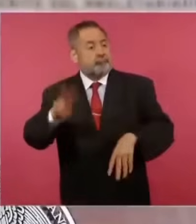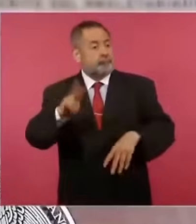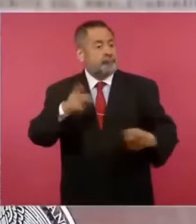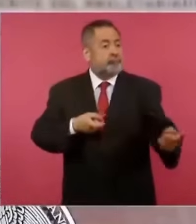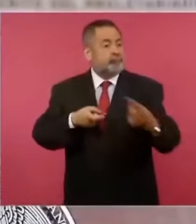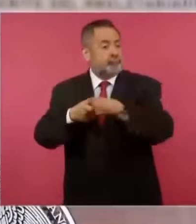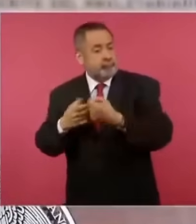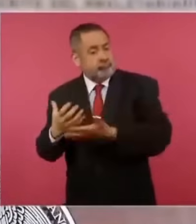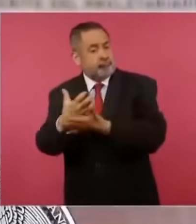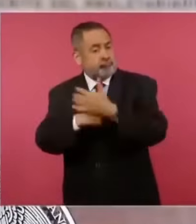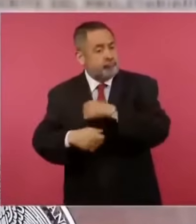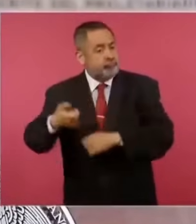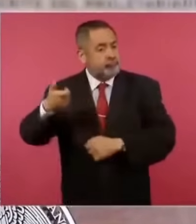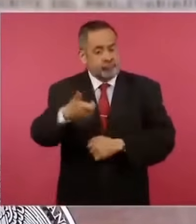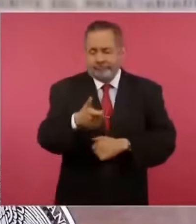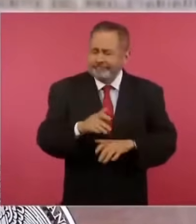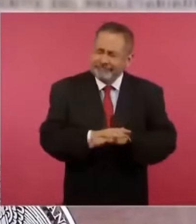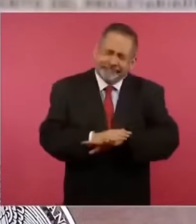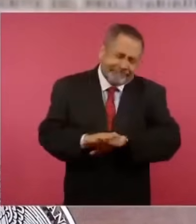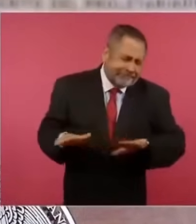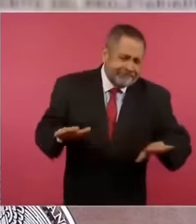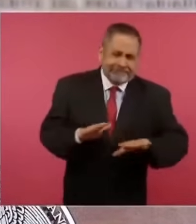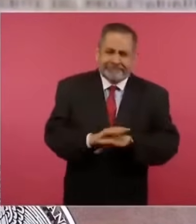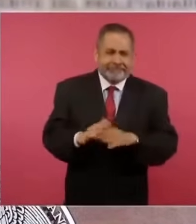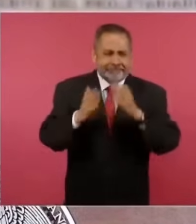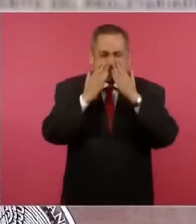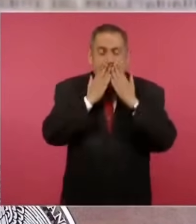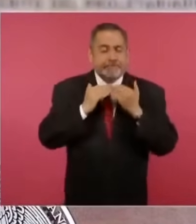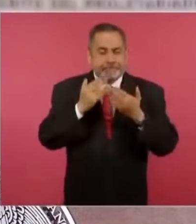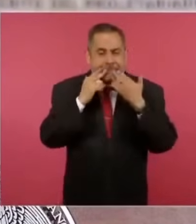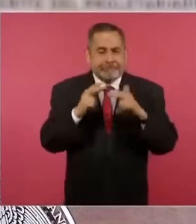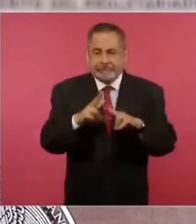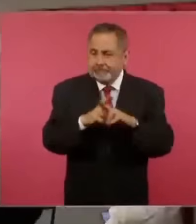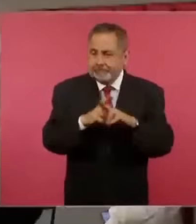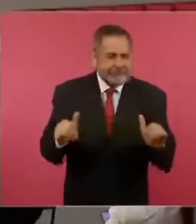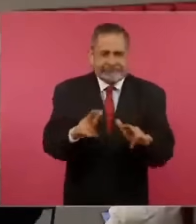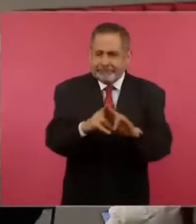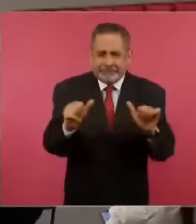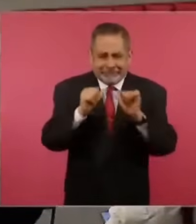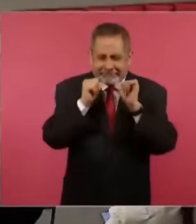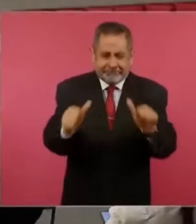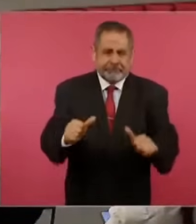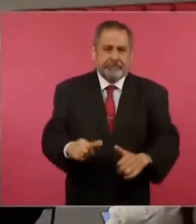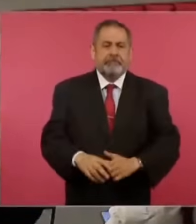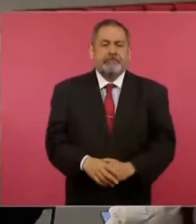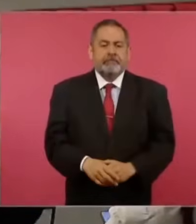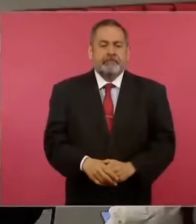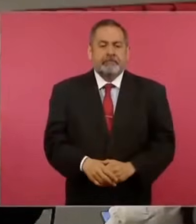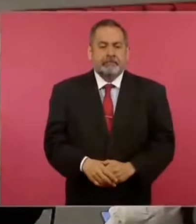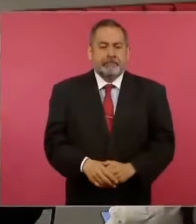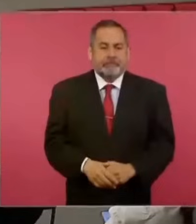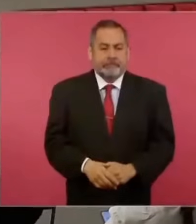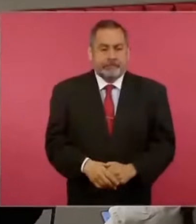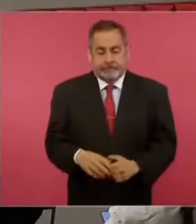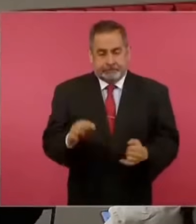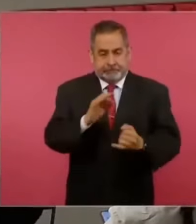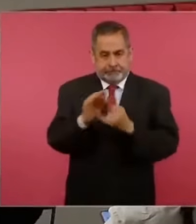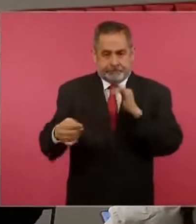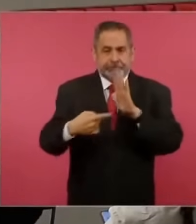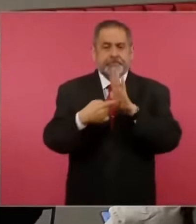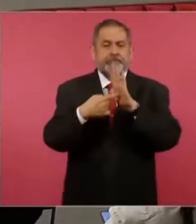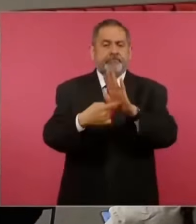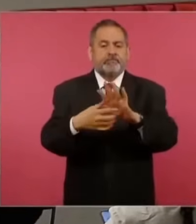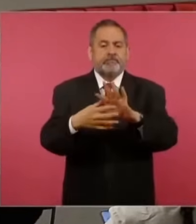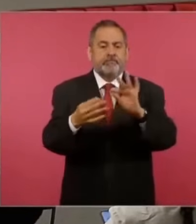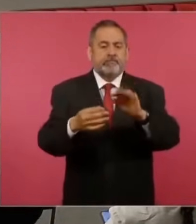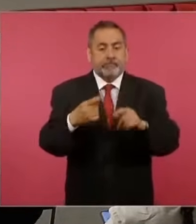Administración Pública Federal ofrece rendimientos ni este tipo de servicios. Aquí, por último, les vamos a